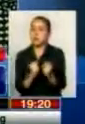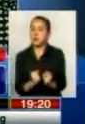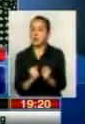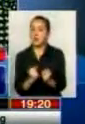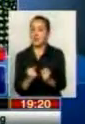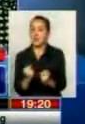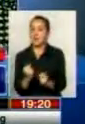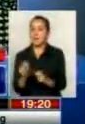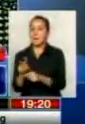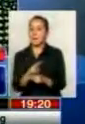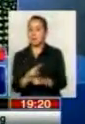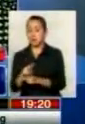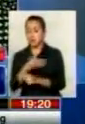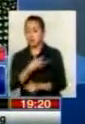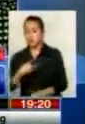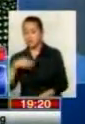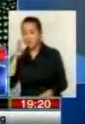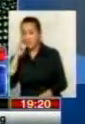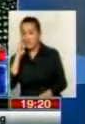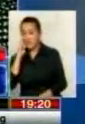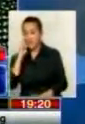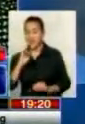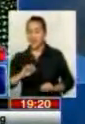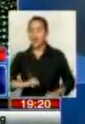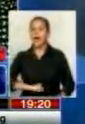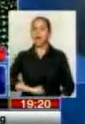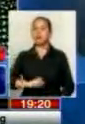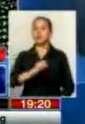de la administración Bachelet con respecto al aborto terapéutico?